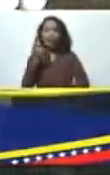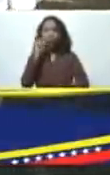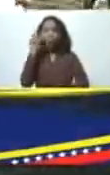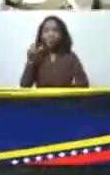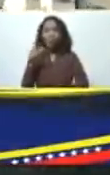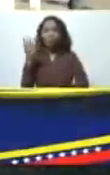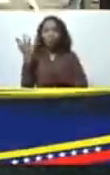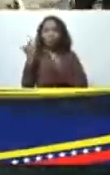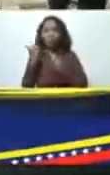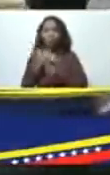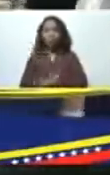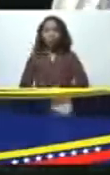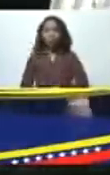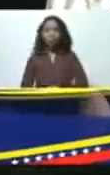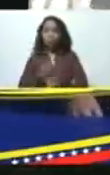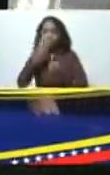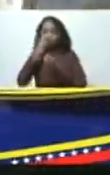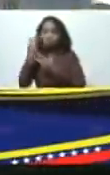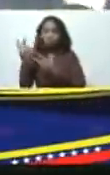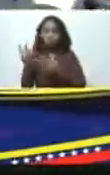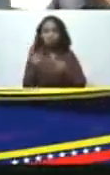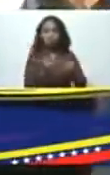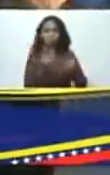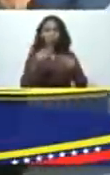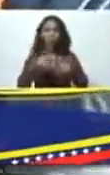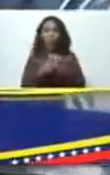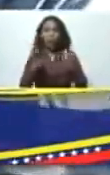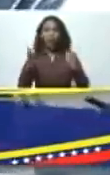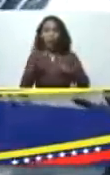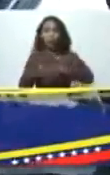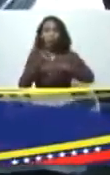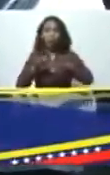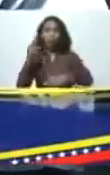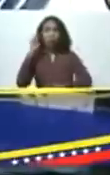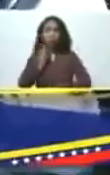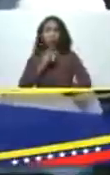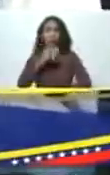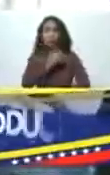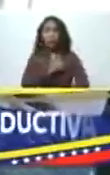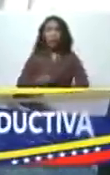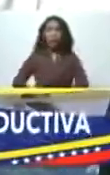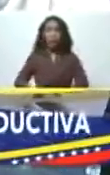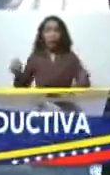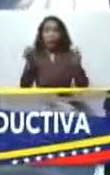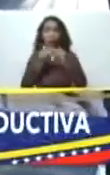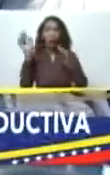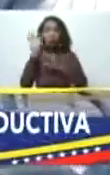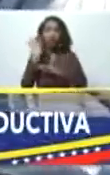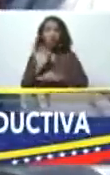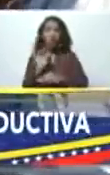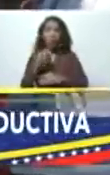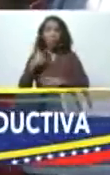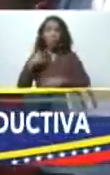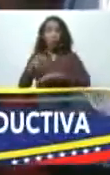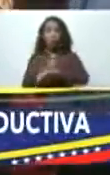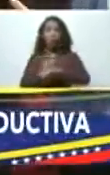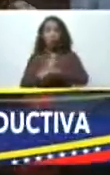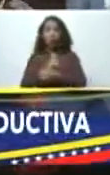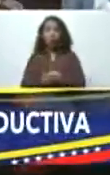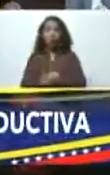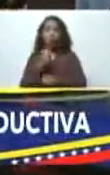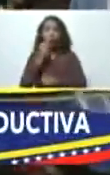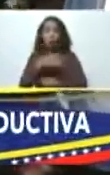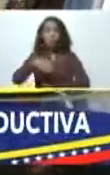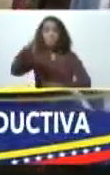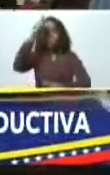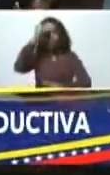me cuenta? Bienvenido al gran municipio Sucre, presidente, igualmente, mi gobernador. Bueno,